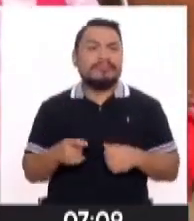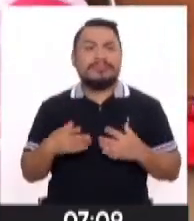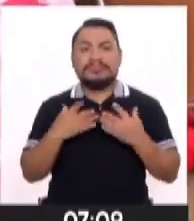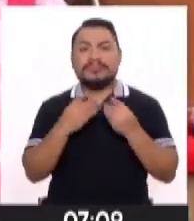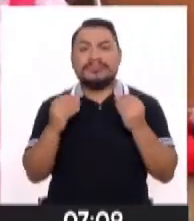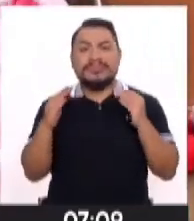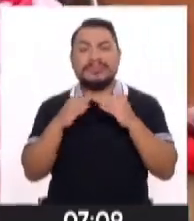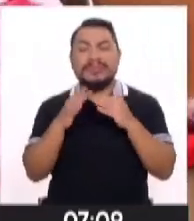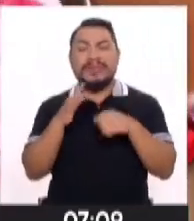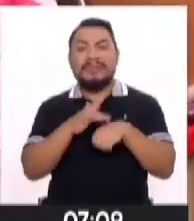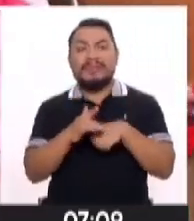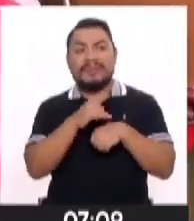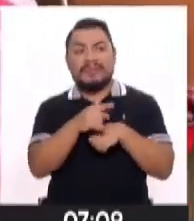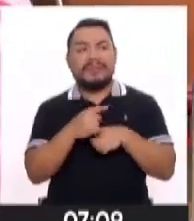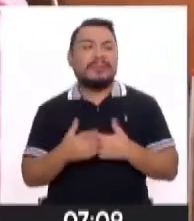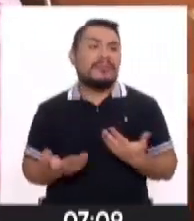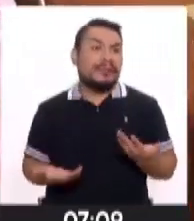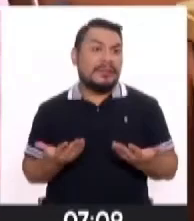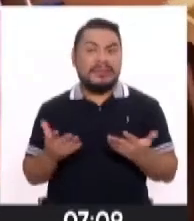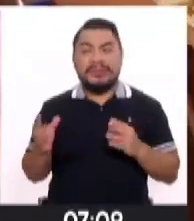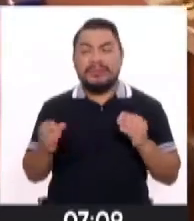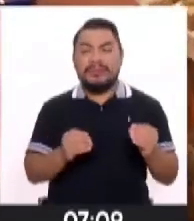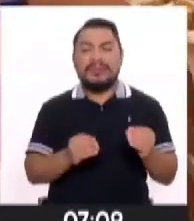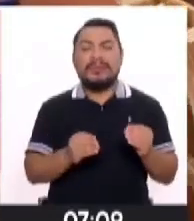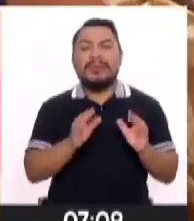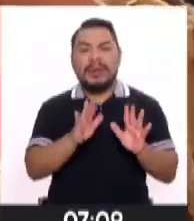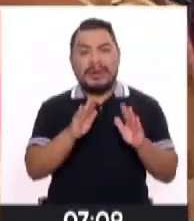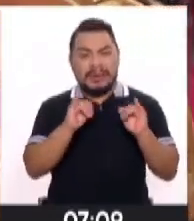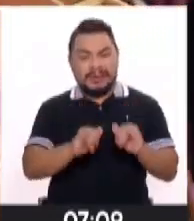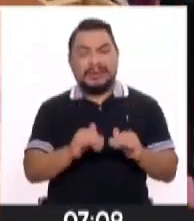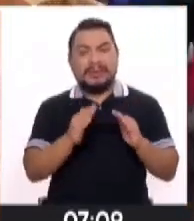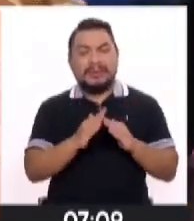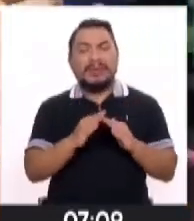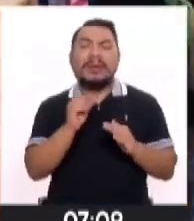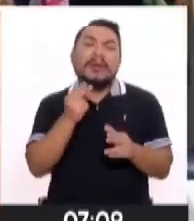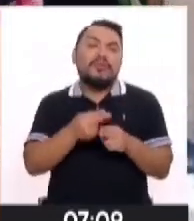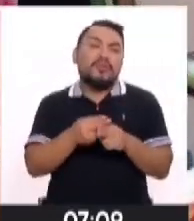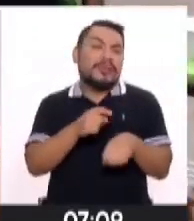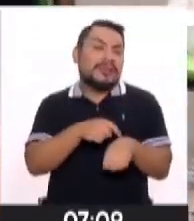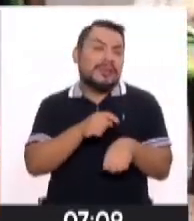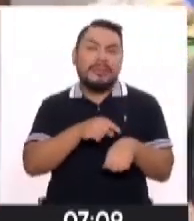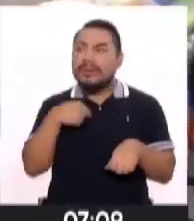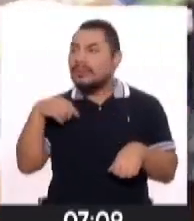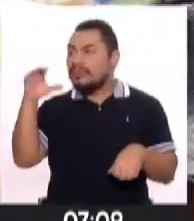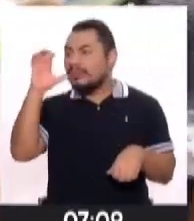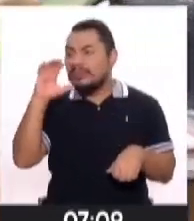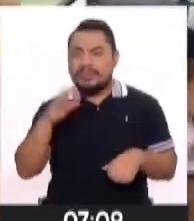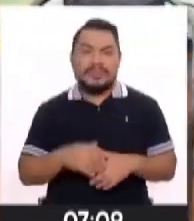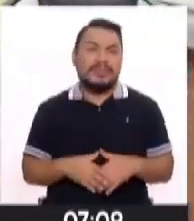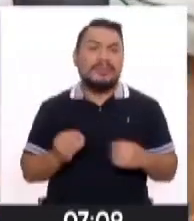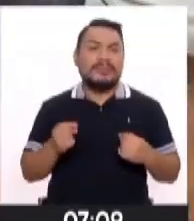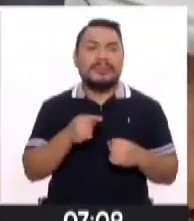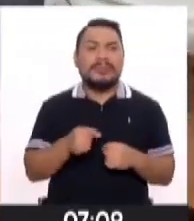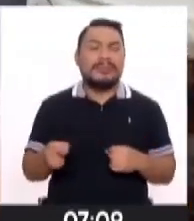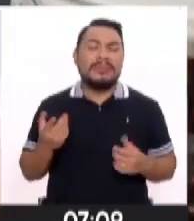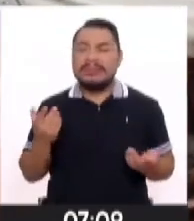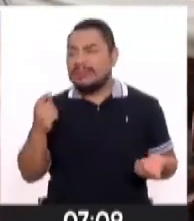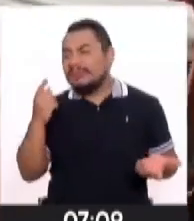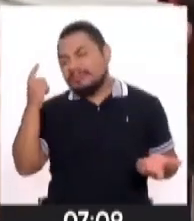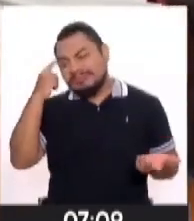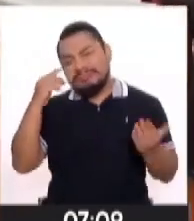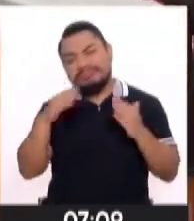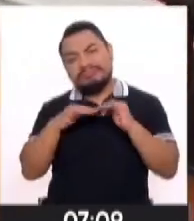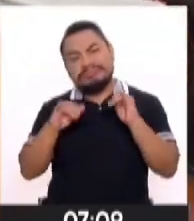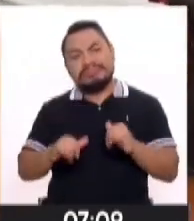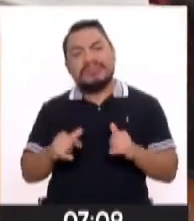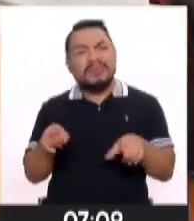vacías, aunque sea que nos ubiquen a un tiempo hasta buscar nosotros dónde estar, amigo. porque la gente ya se aburrió aquí, que nosotros estemos así,